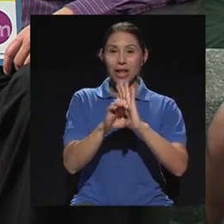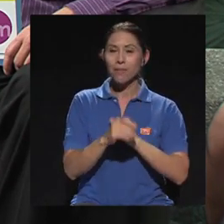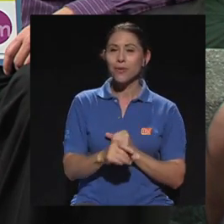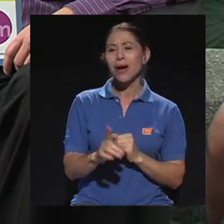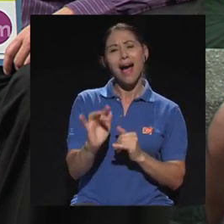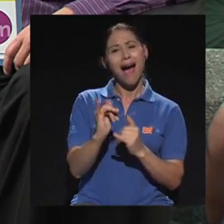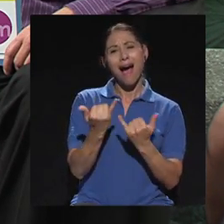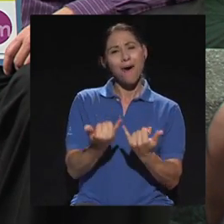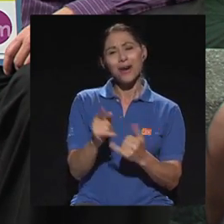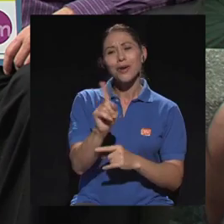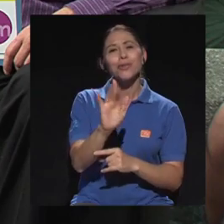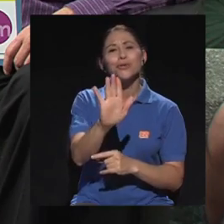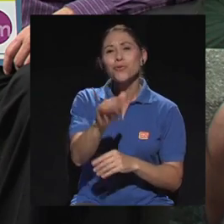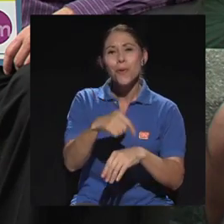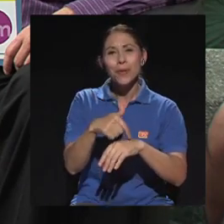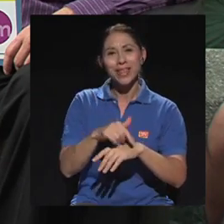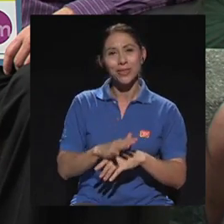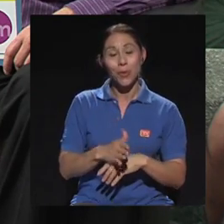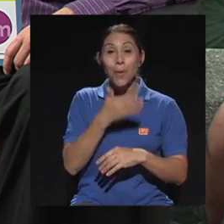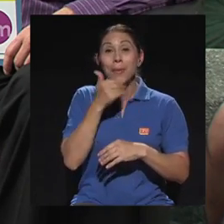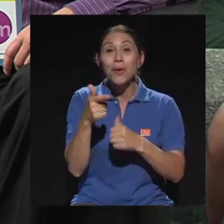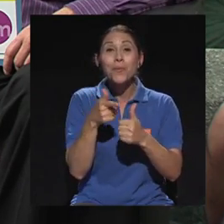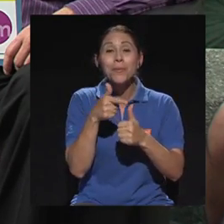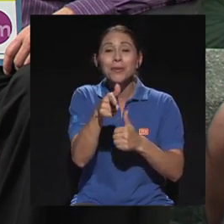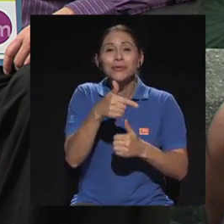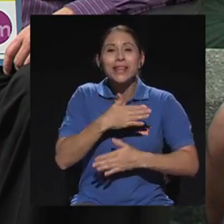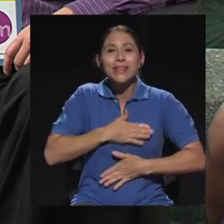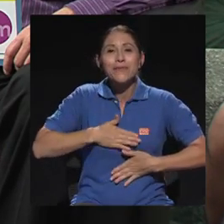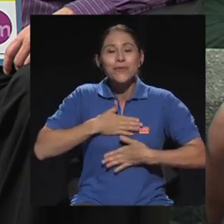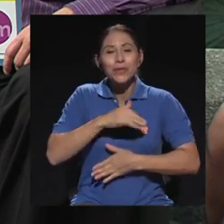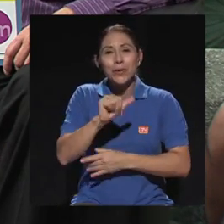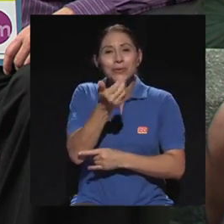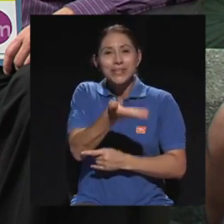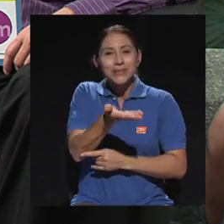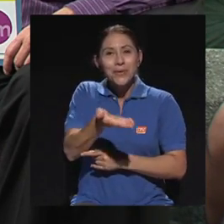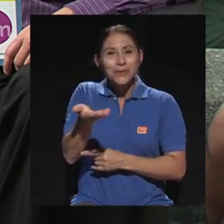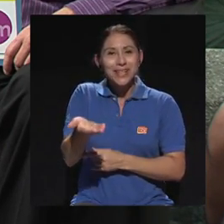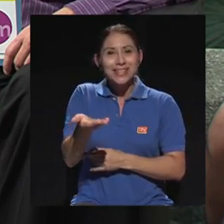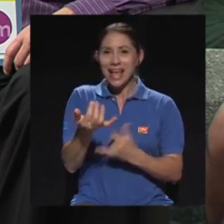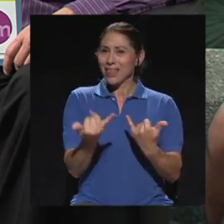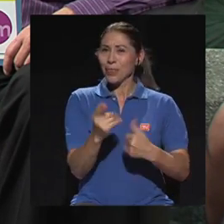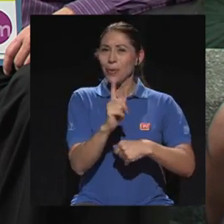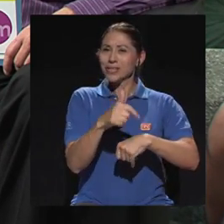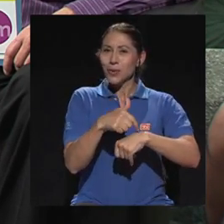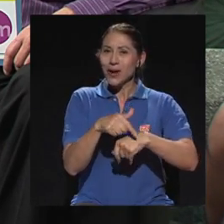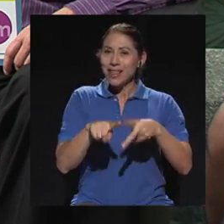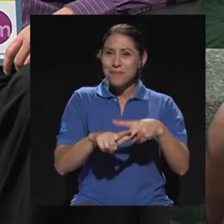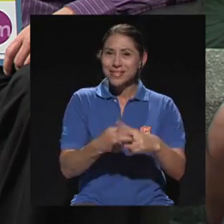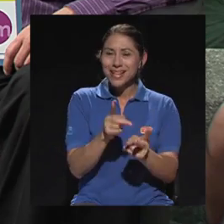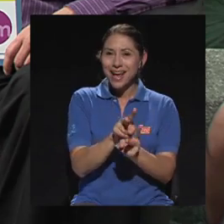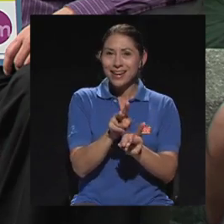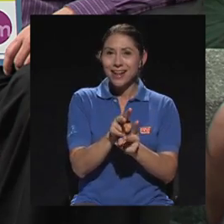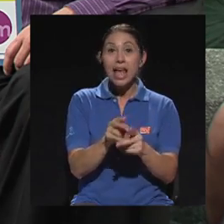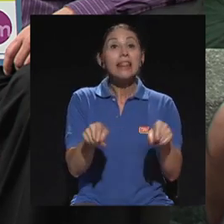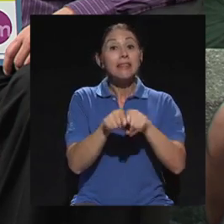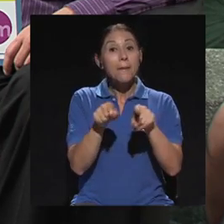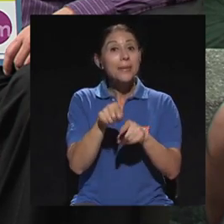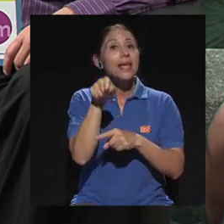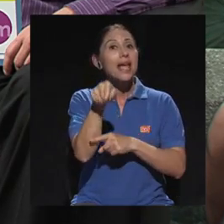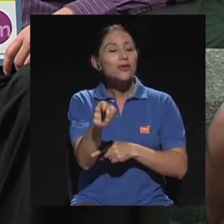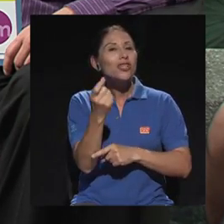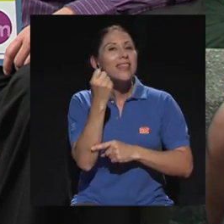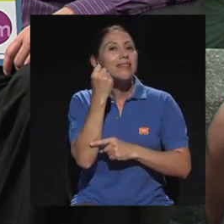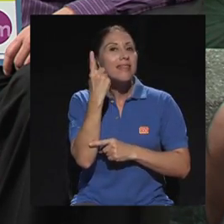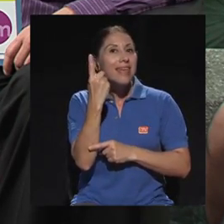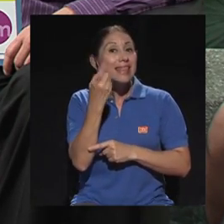disfruta otras cosas, no es hora, incluso hasta el entendimiento de las consecuencias que